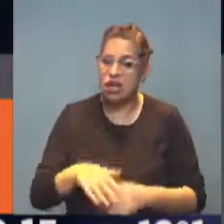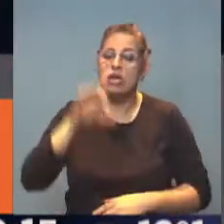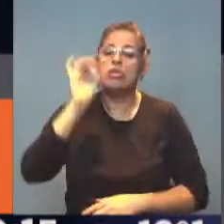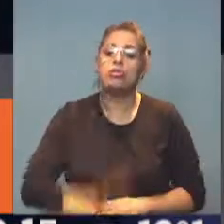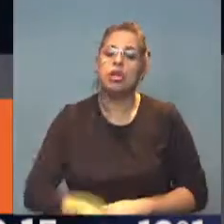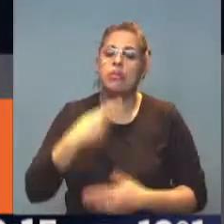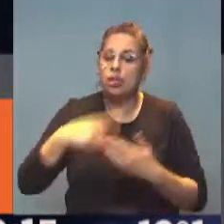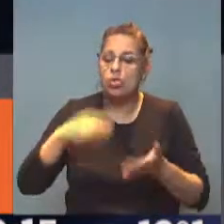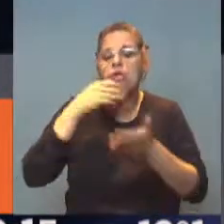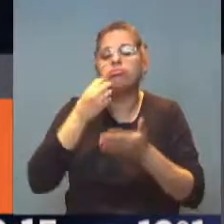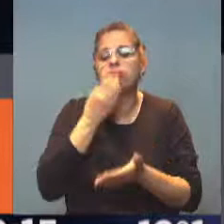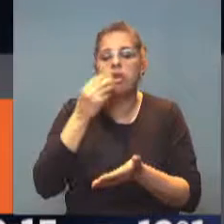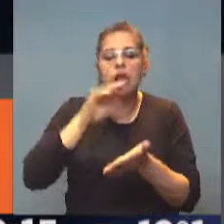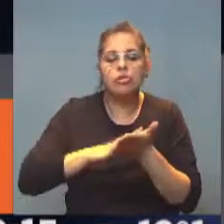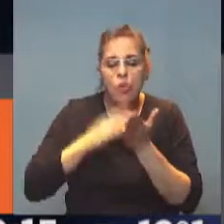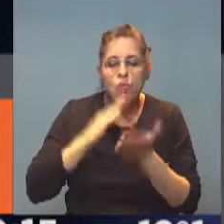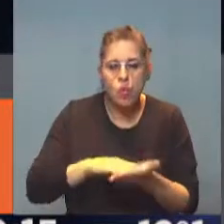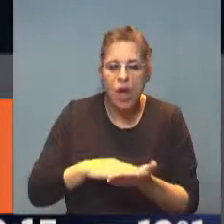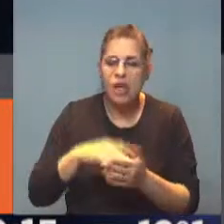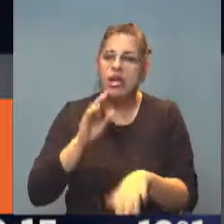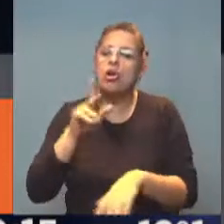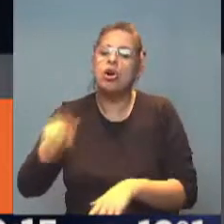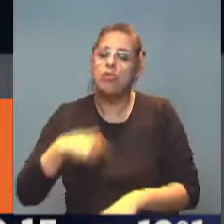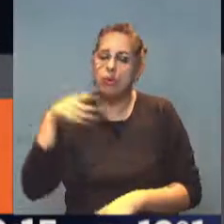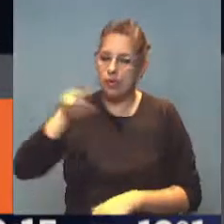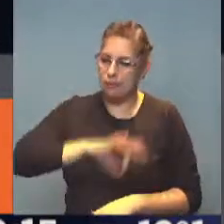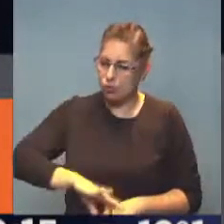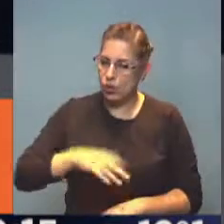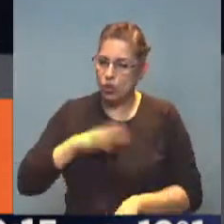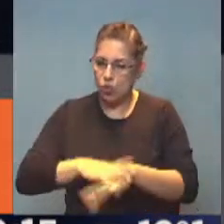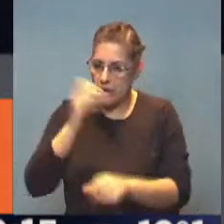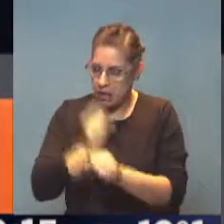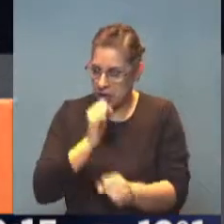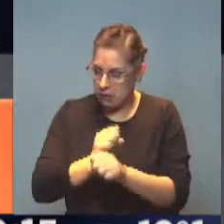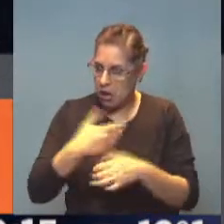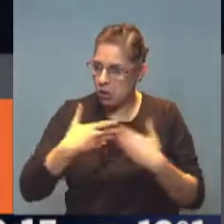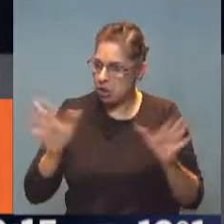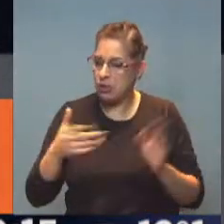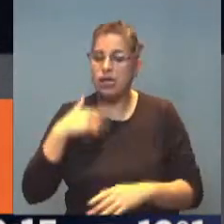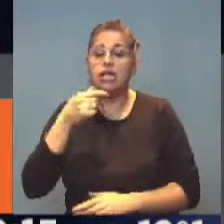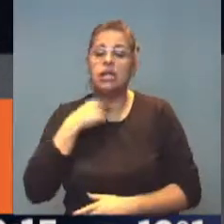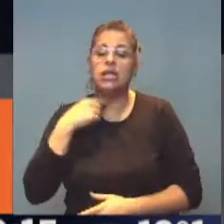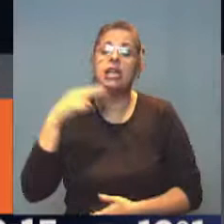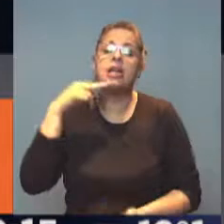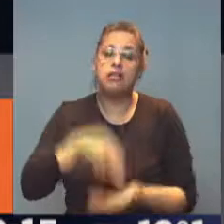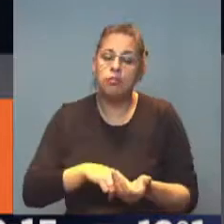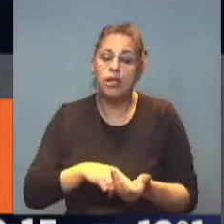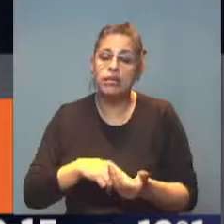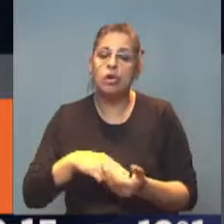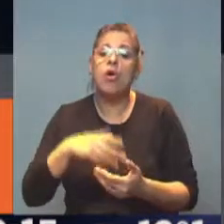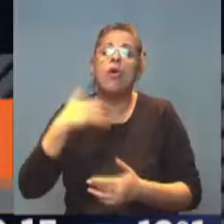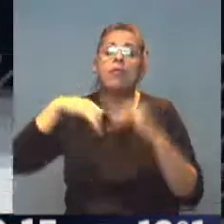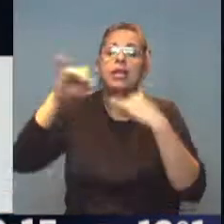jurada vivimos de nuestro laburo y eso nos da la libertad de poder decir que queremos cobrarle el impuesto a la renta financiera a los bancos